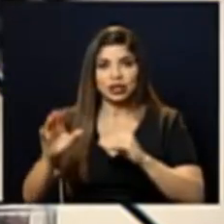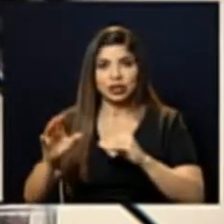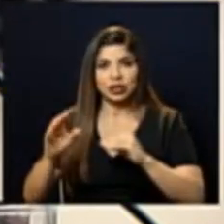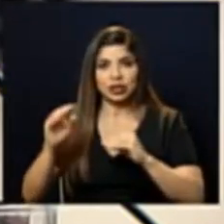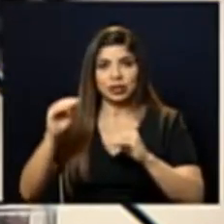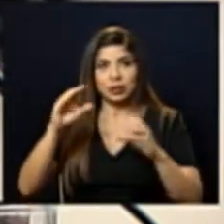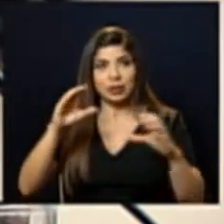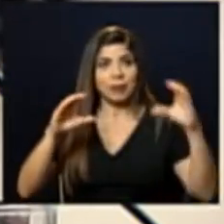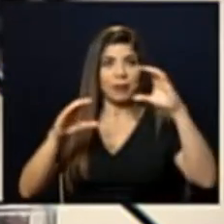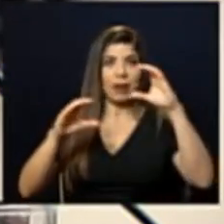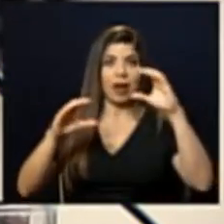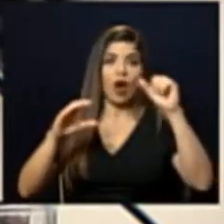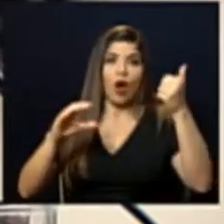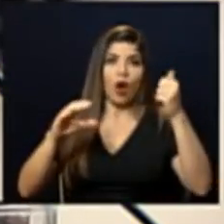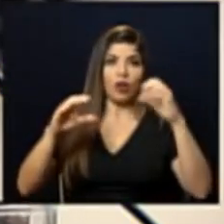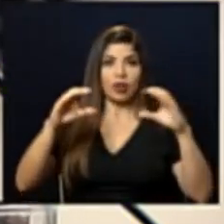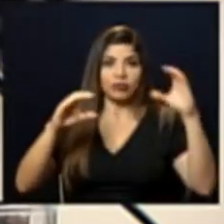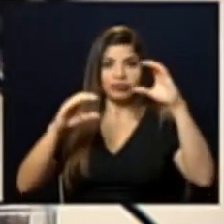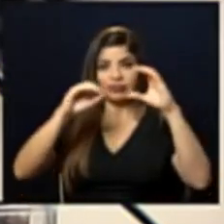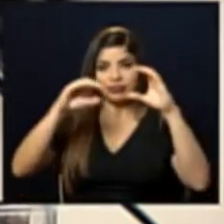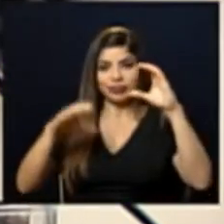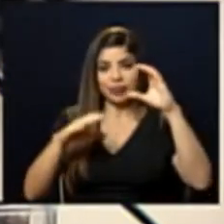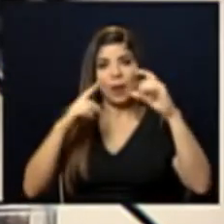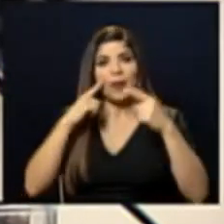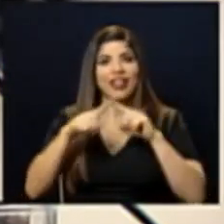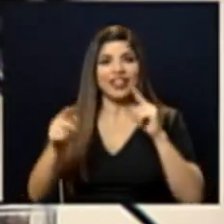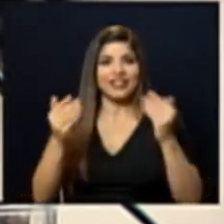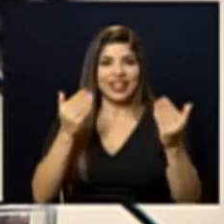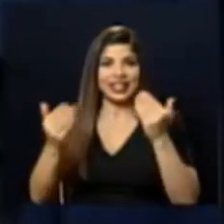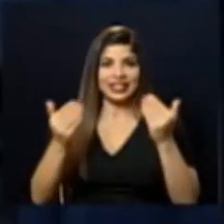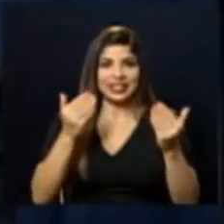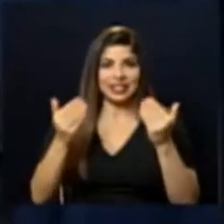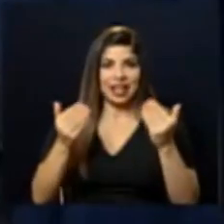veces más que la otra, por esa diferencia.